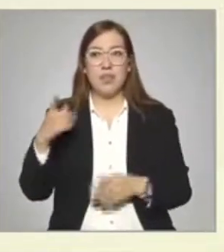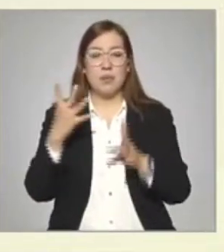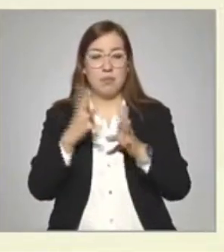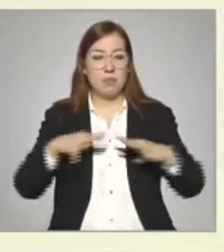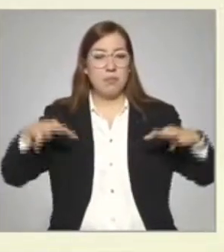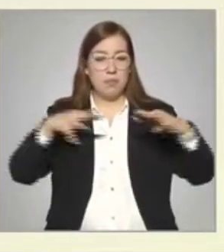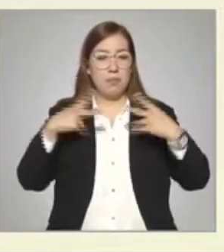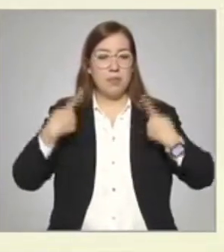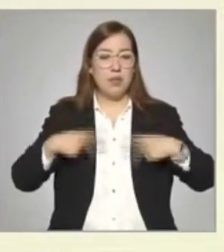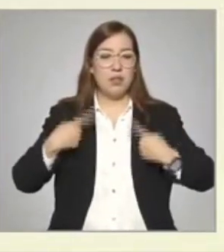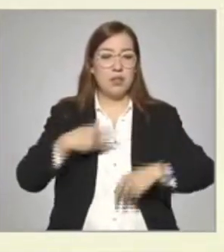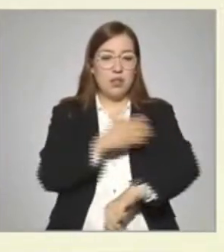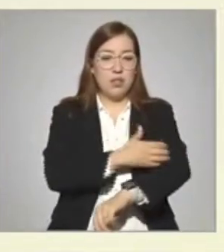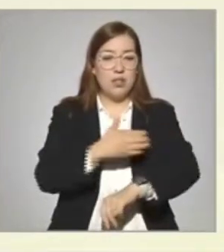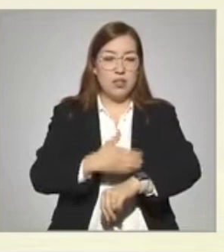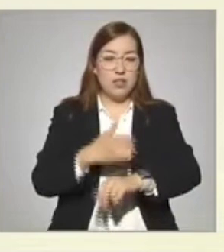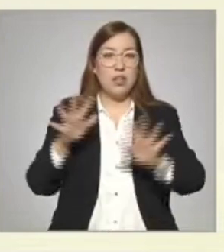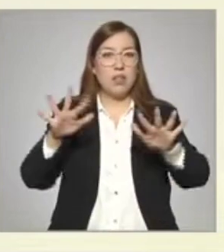acompañándote y la sinergia